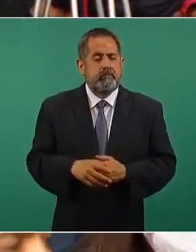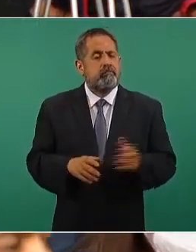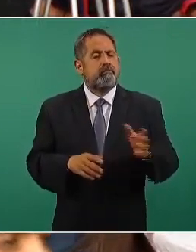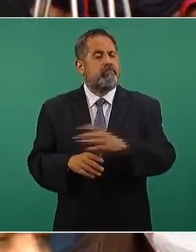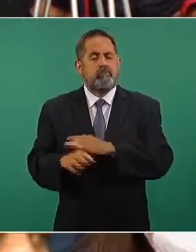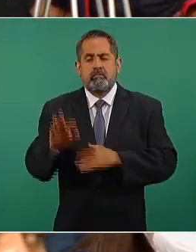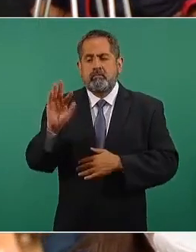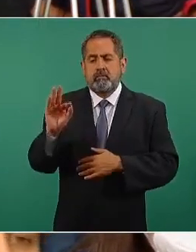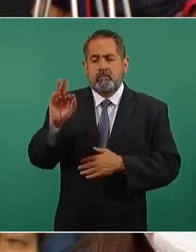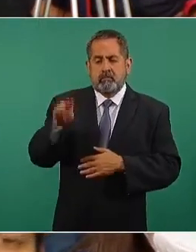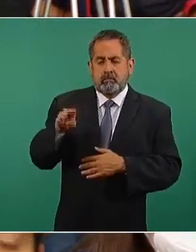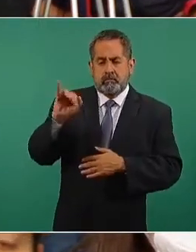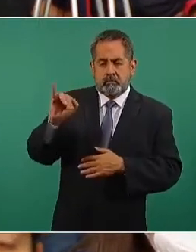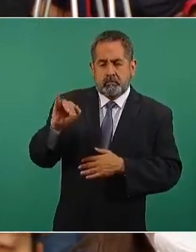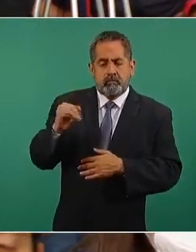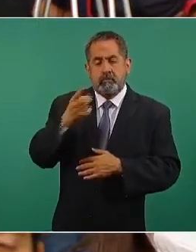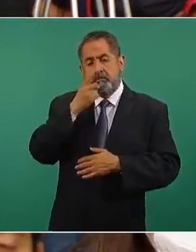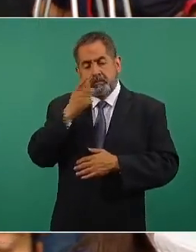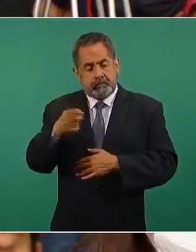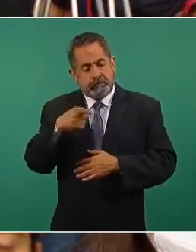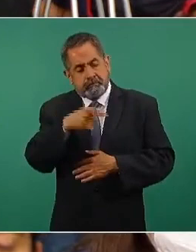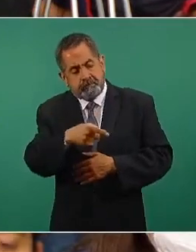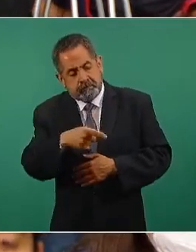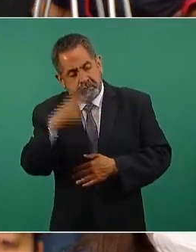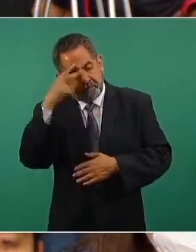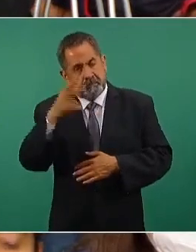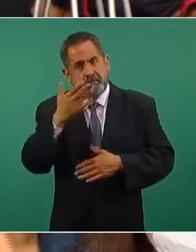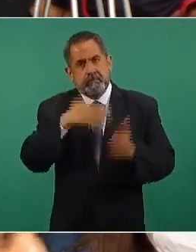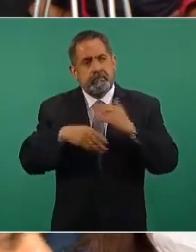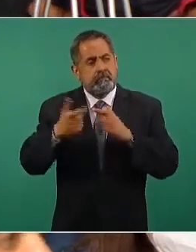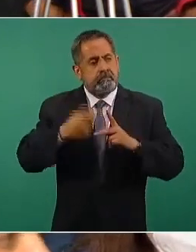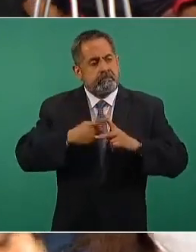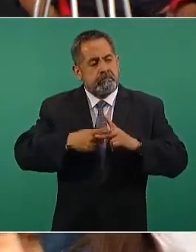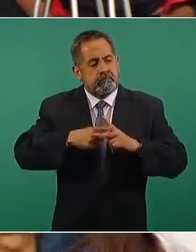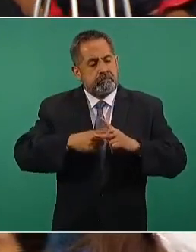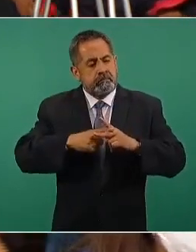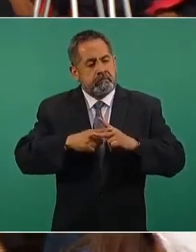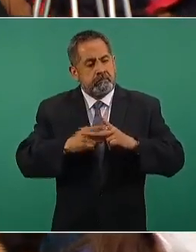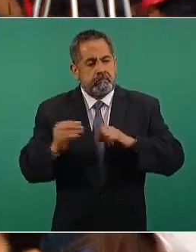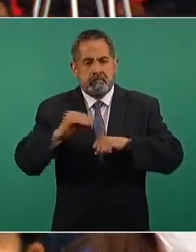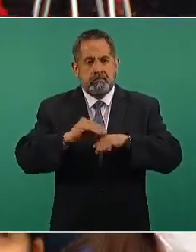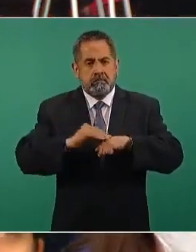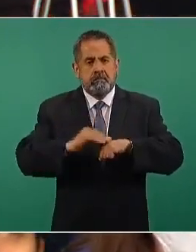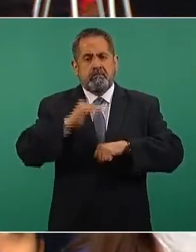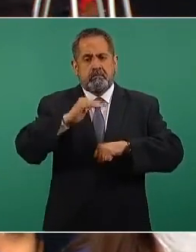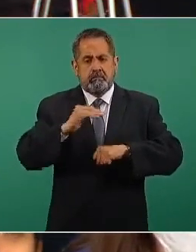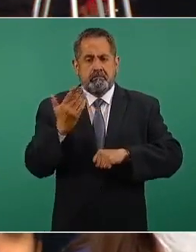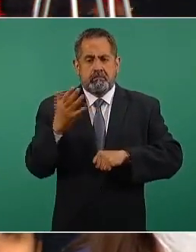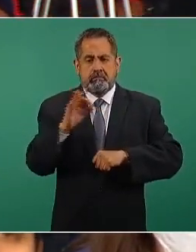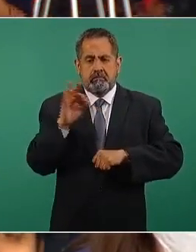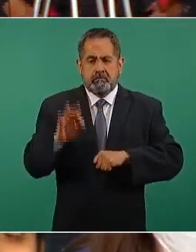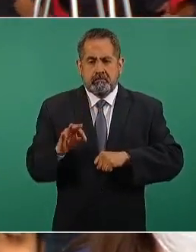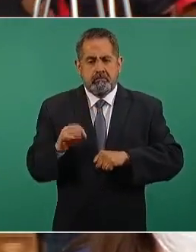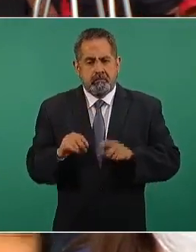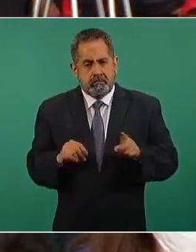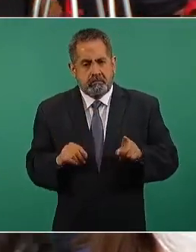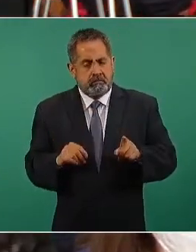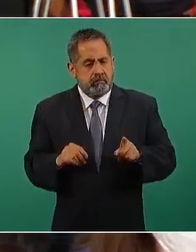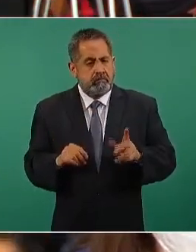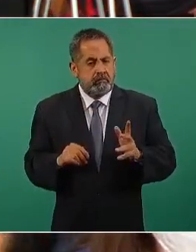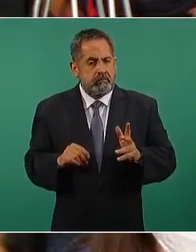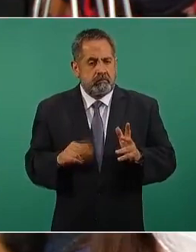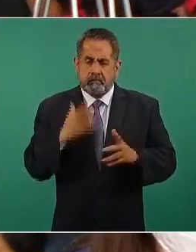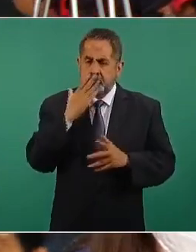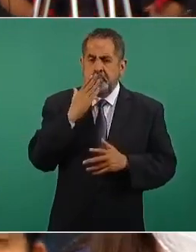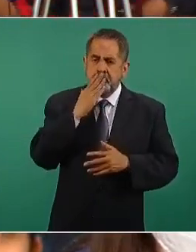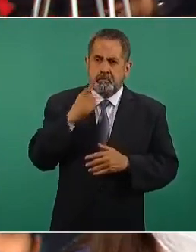Monetario Internacional ajustó la proyección de crecimiento de México al 5%. Es bastante